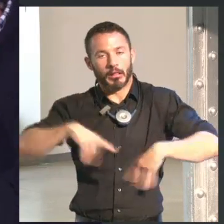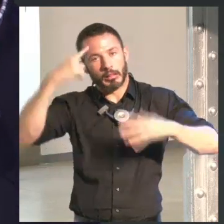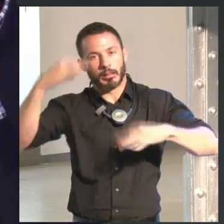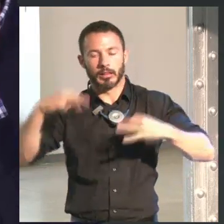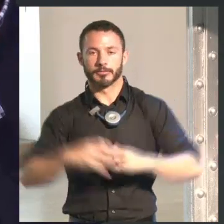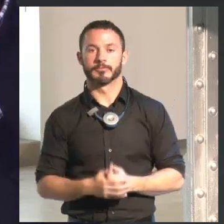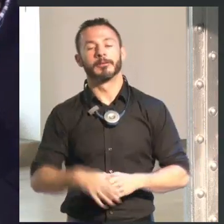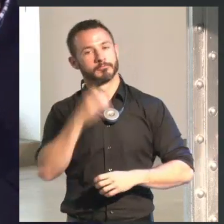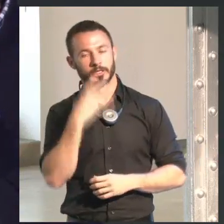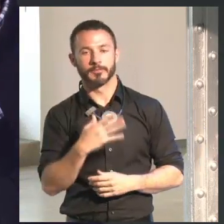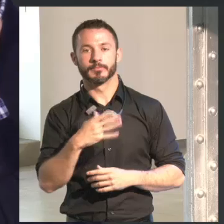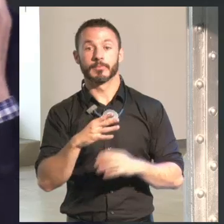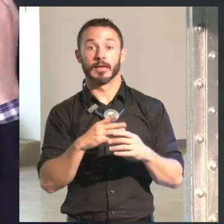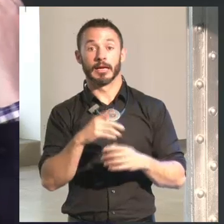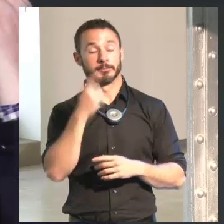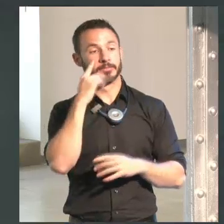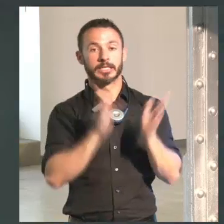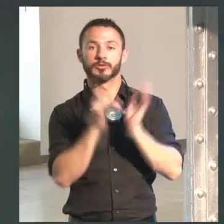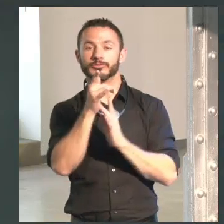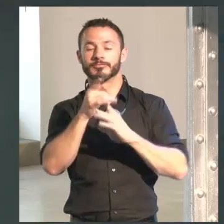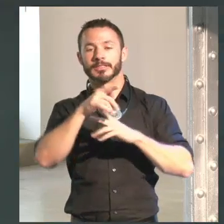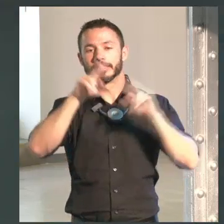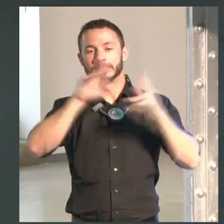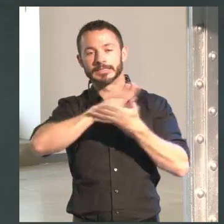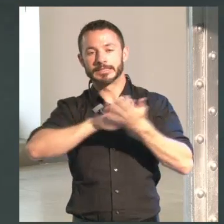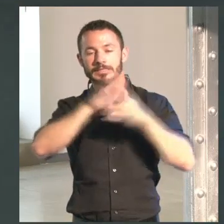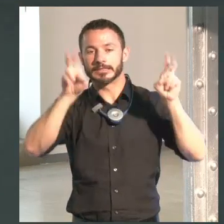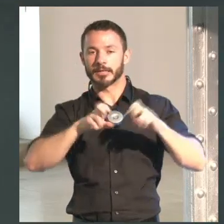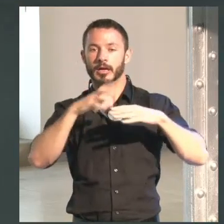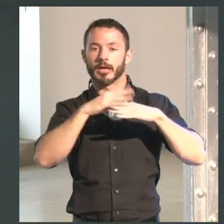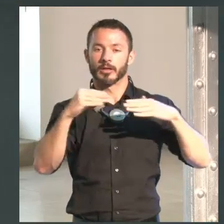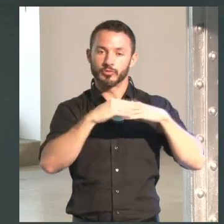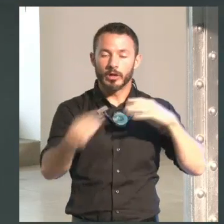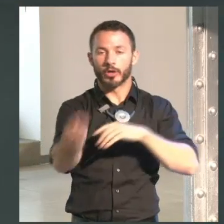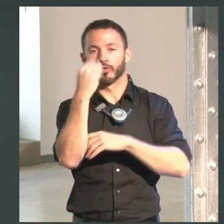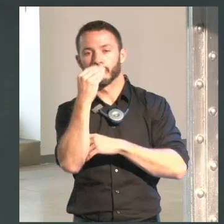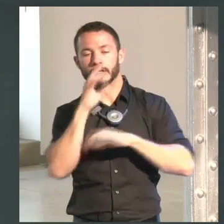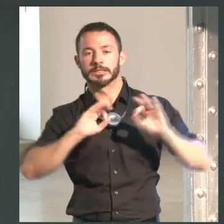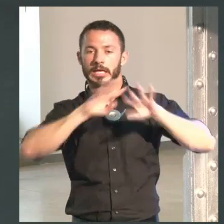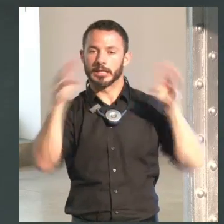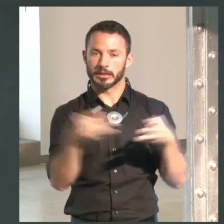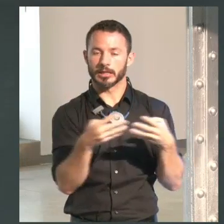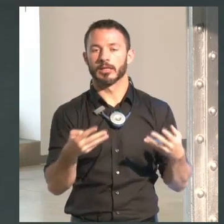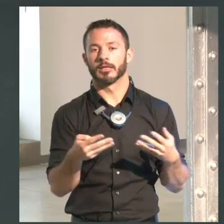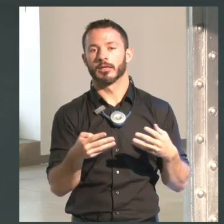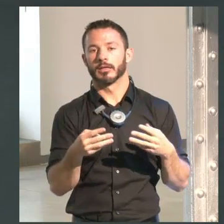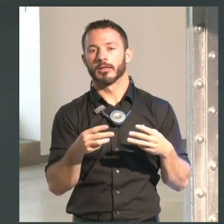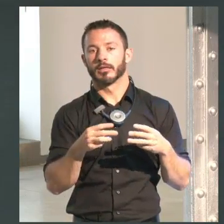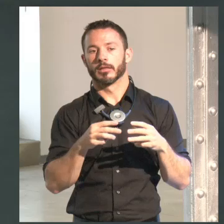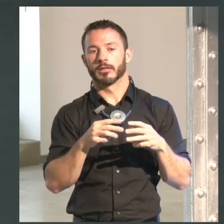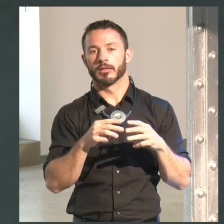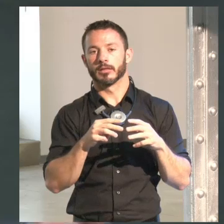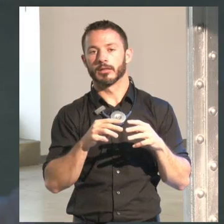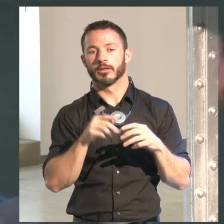bien. Jesús, hemos hablado mucho sobre los consumidores, los usuarios de Internet. Tú trabajas en un